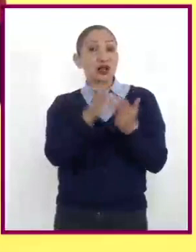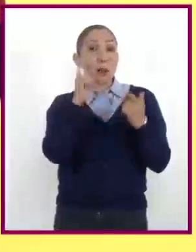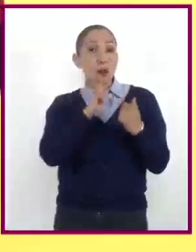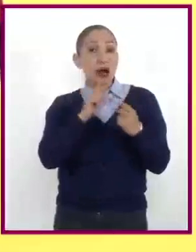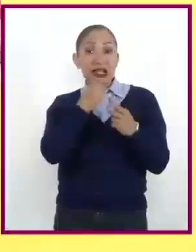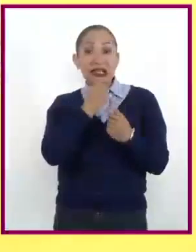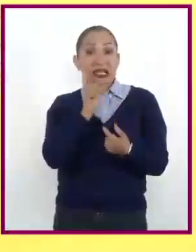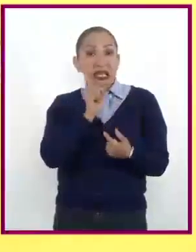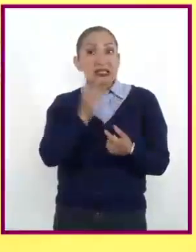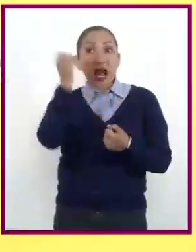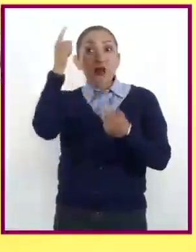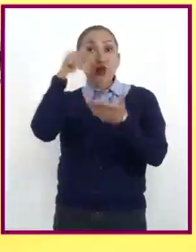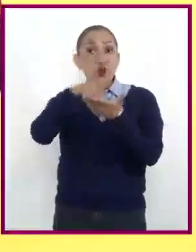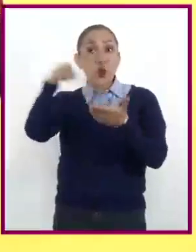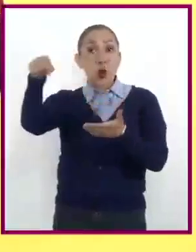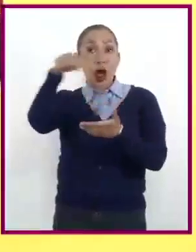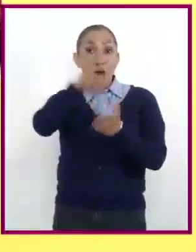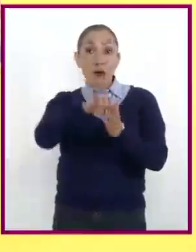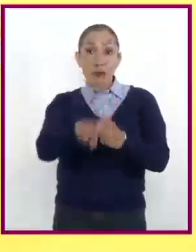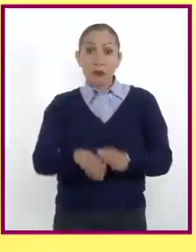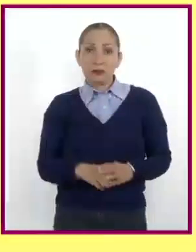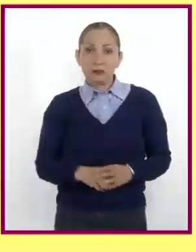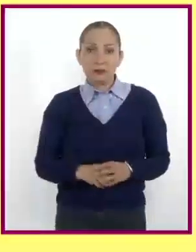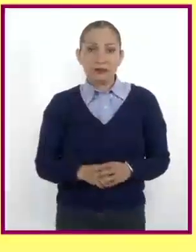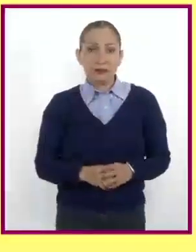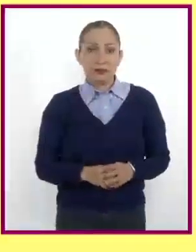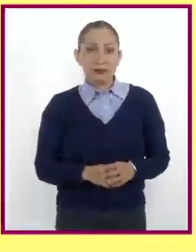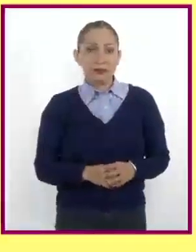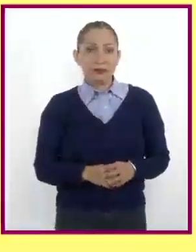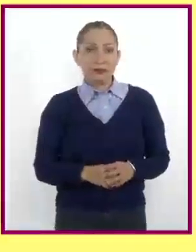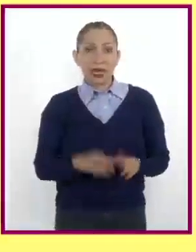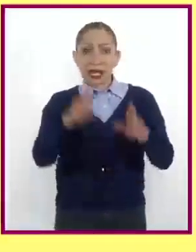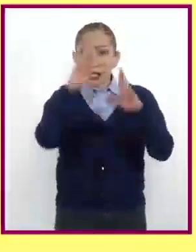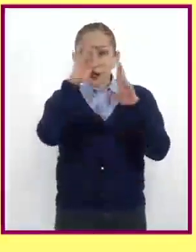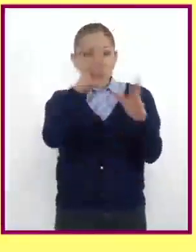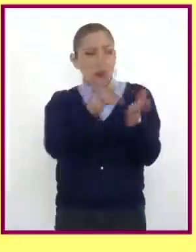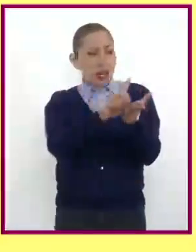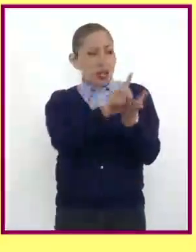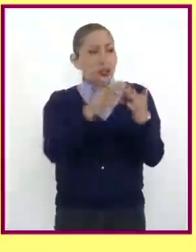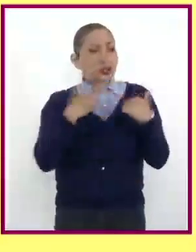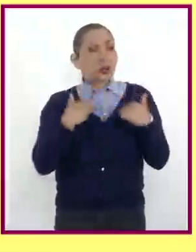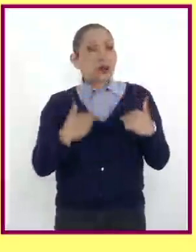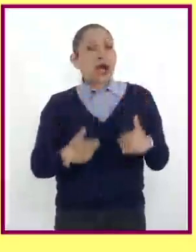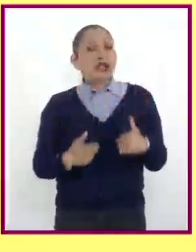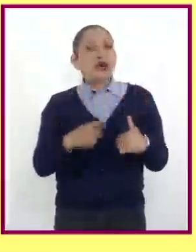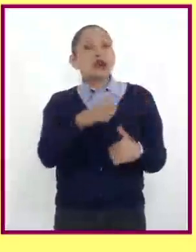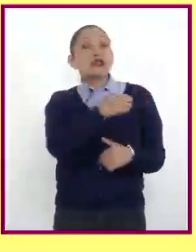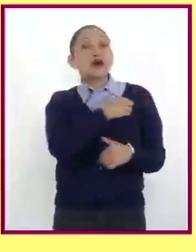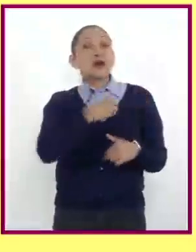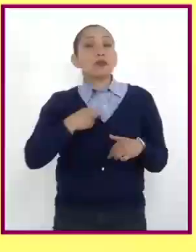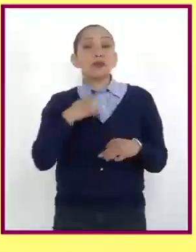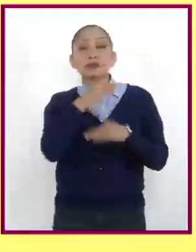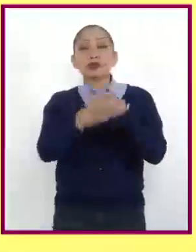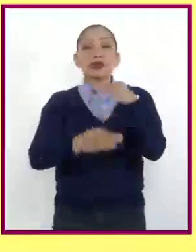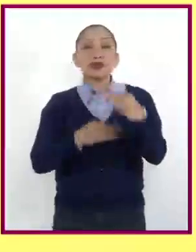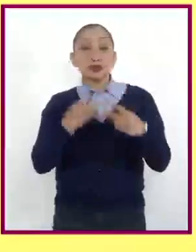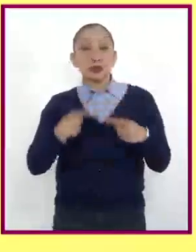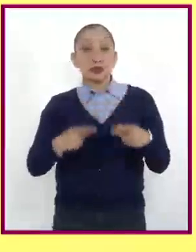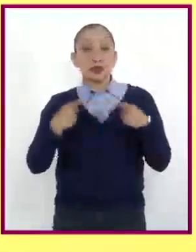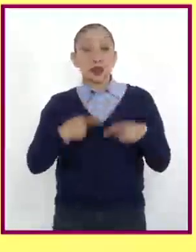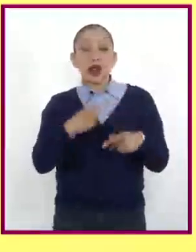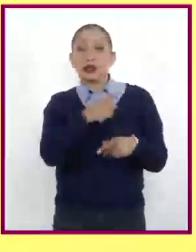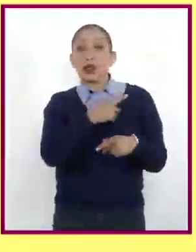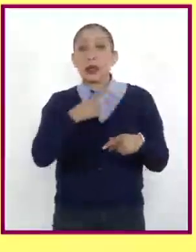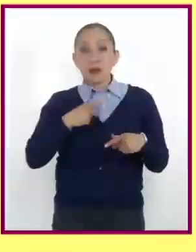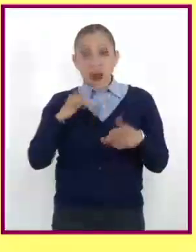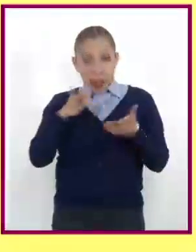y niñas en ciertos lugares, por ejemplo. El respeto a los derechos humanos es un compromiso de todas las personas. Tenemos